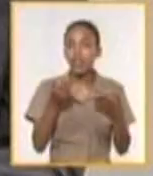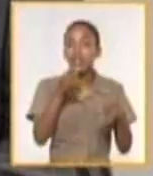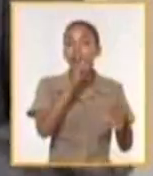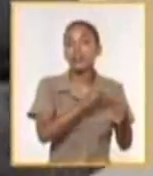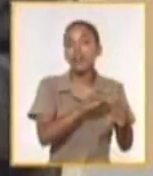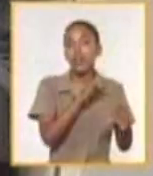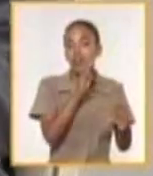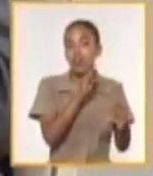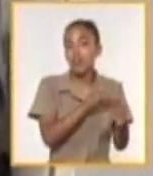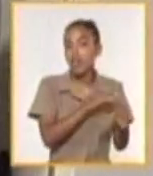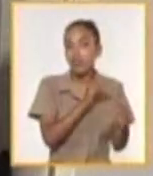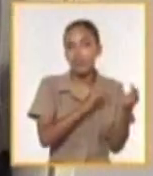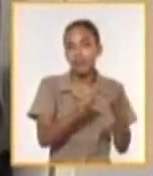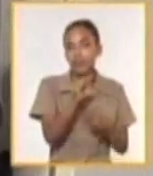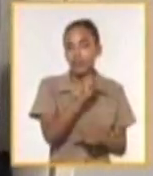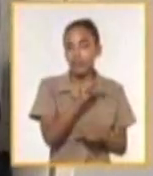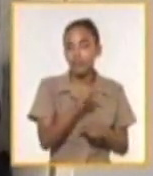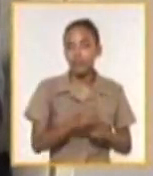Es decir, establece